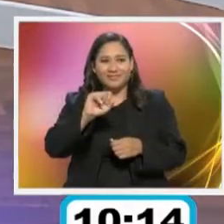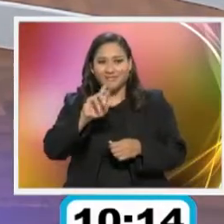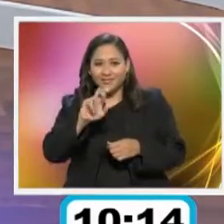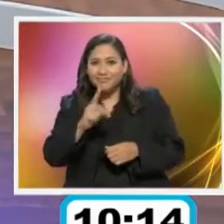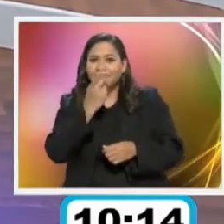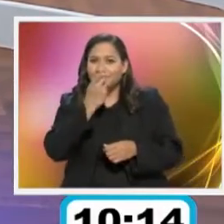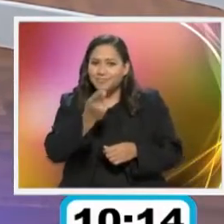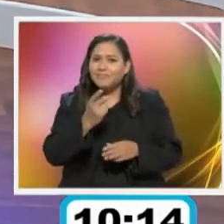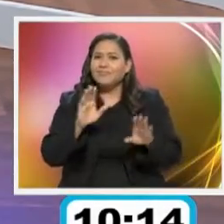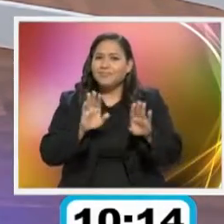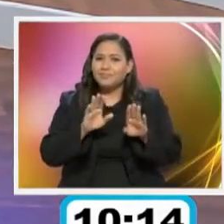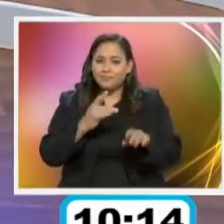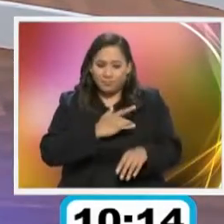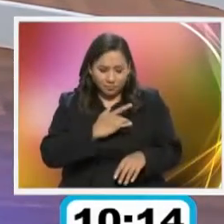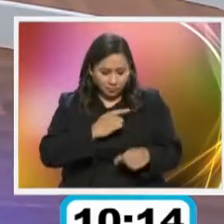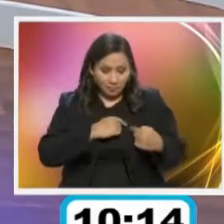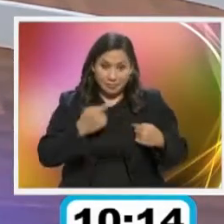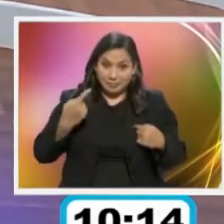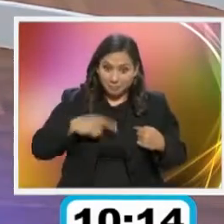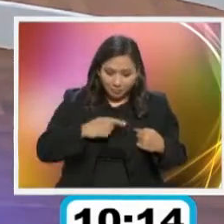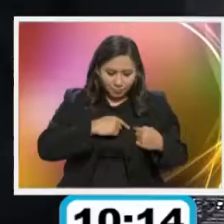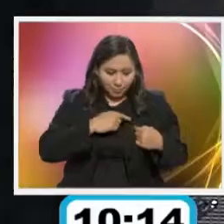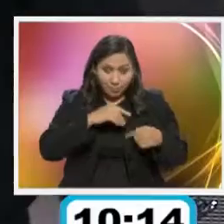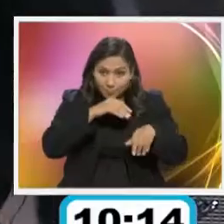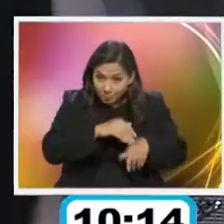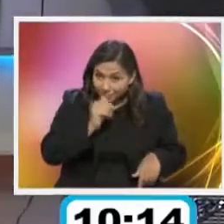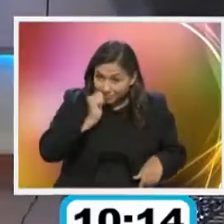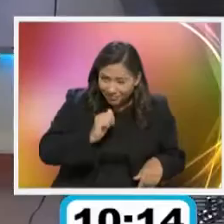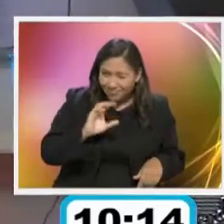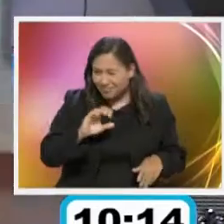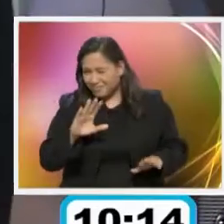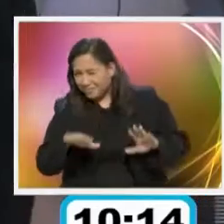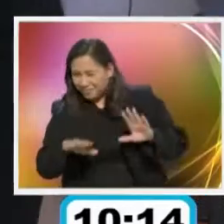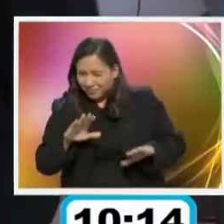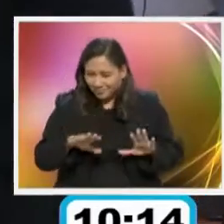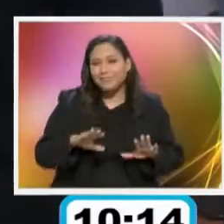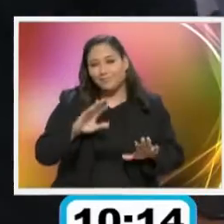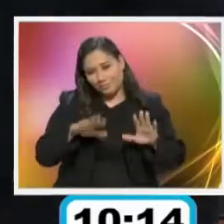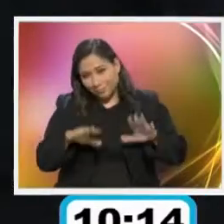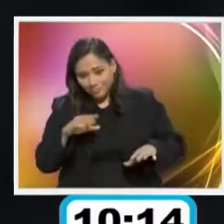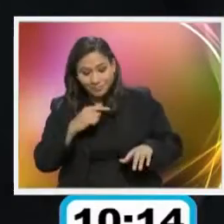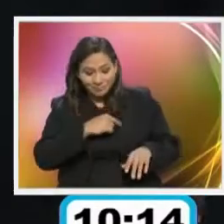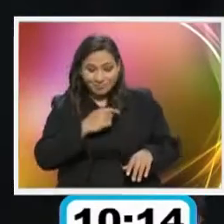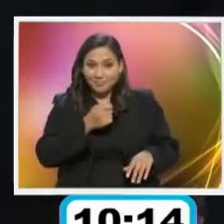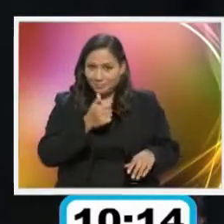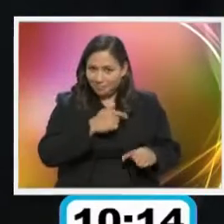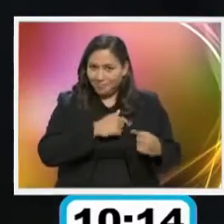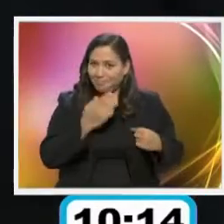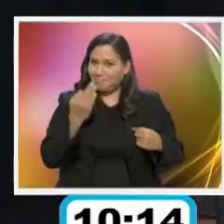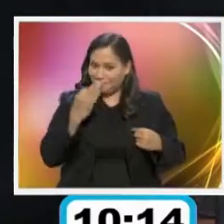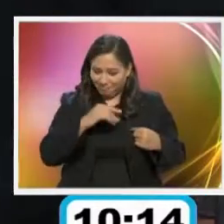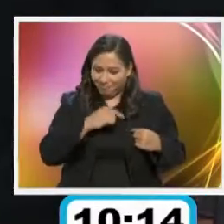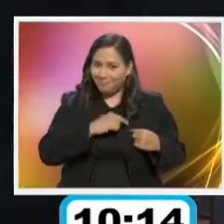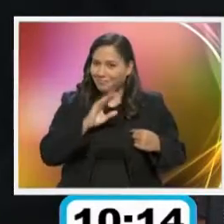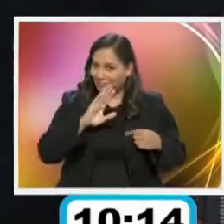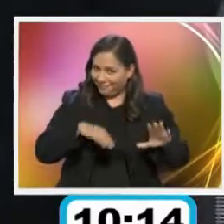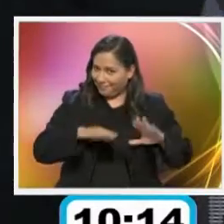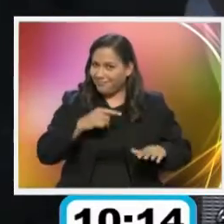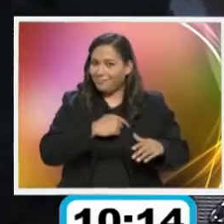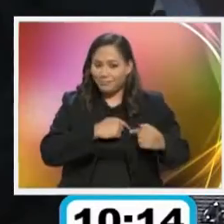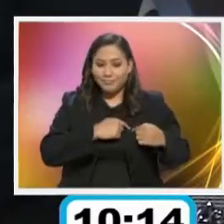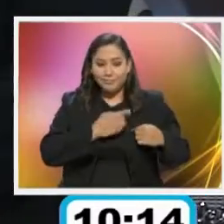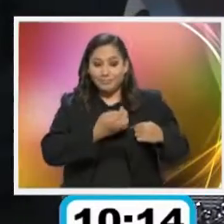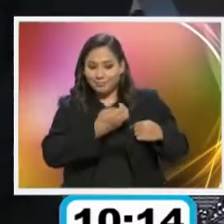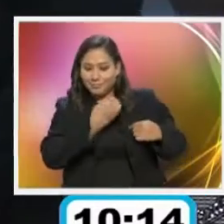Es que vaya que dice cosas el corazón. Uy, sí. ¿Hay que hacerle caso siempre o a veces? ¿No? A veces, porque luego es un poquito medio traicionero y de repente